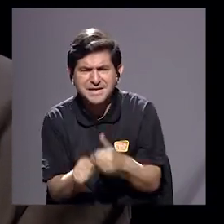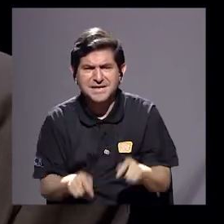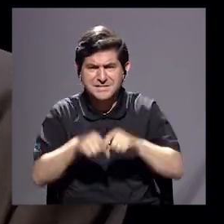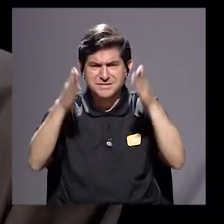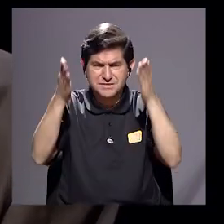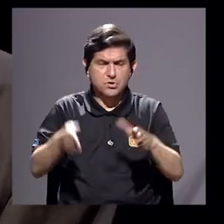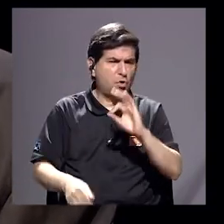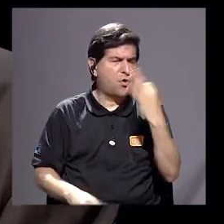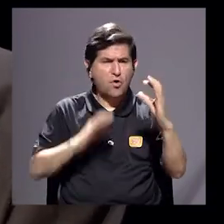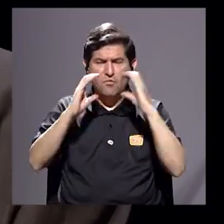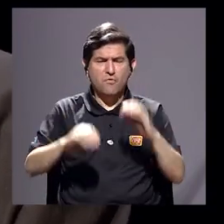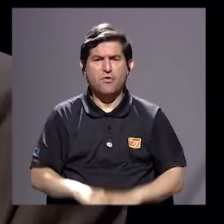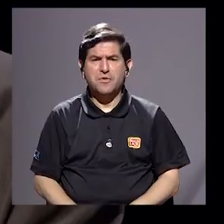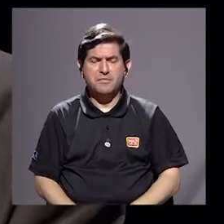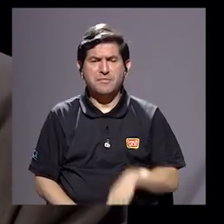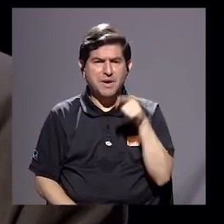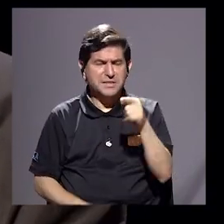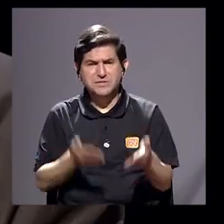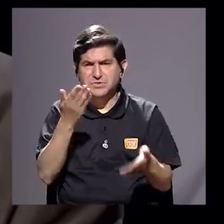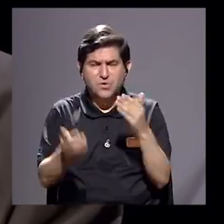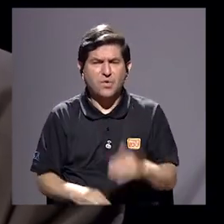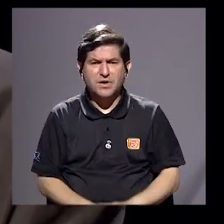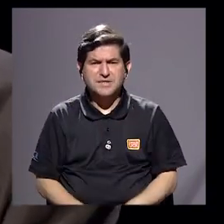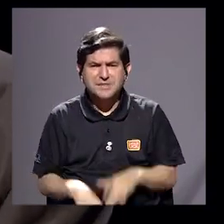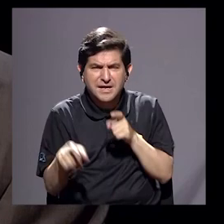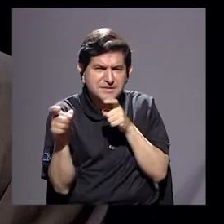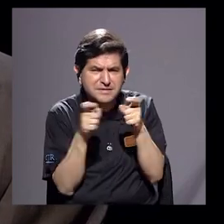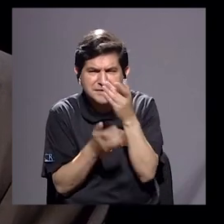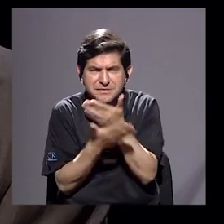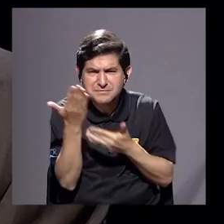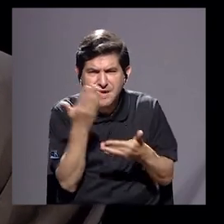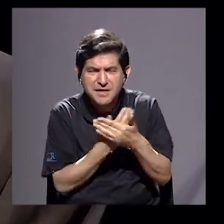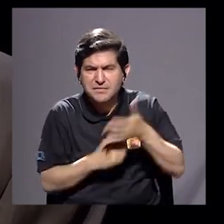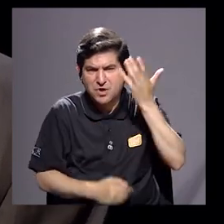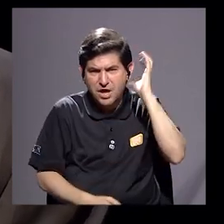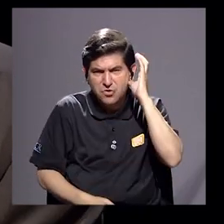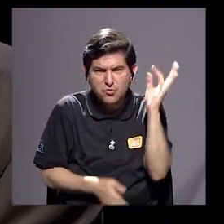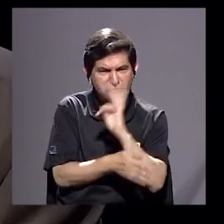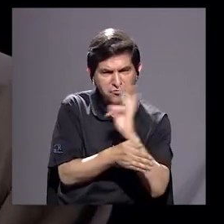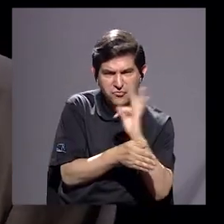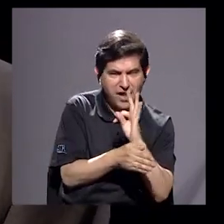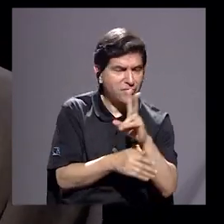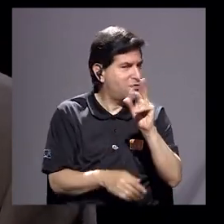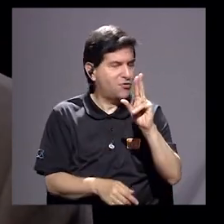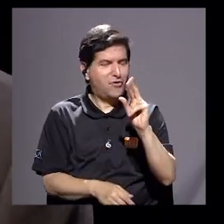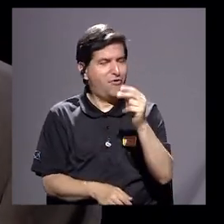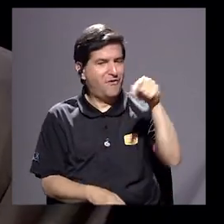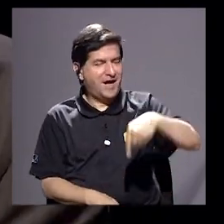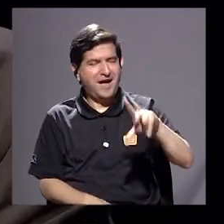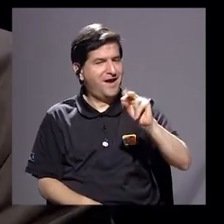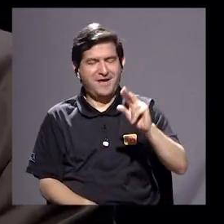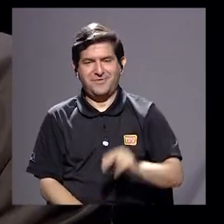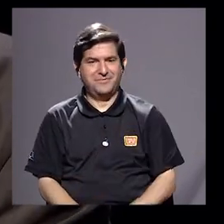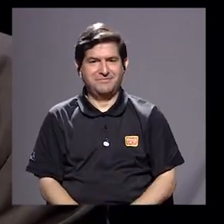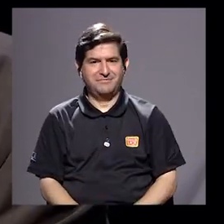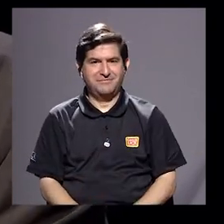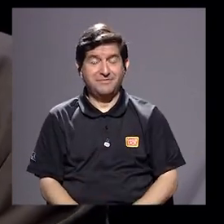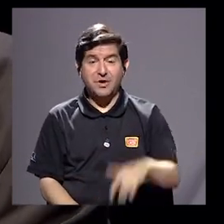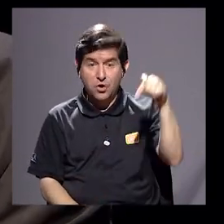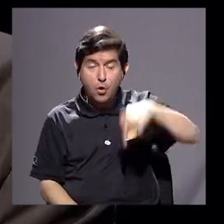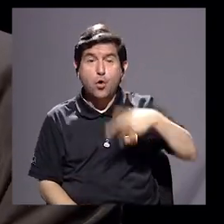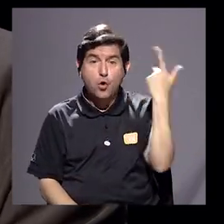medios o cortando el papel o manipulando la frecuencia de radio televisión no es es lo que tenemos aquí hoy día lo que estamos